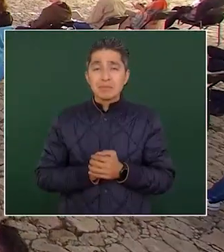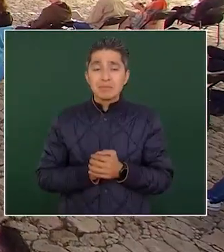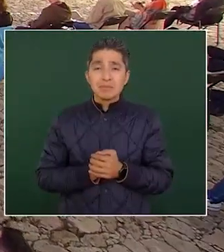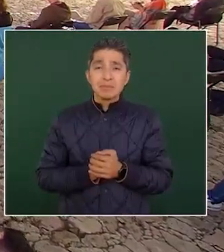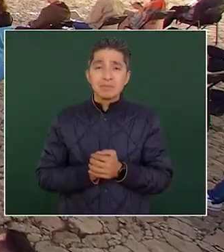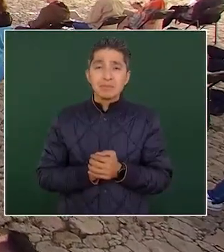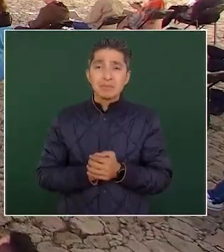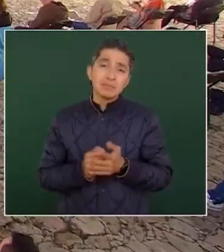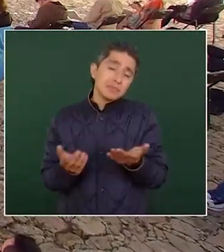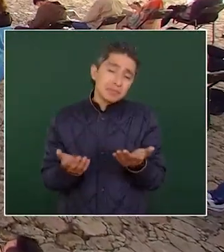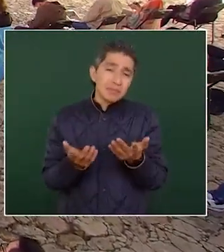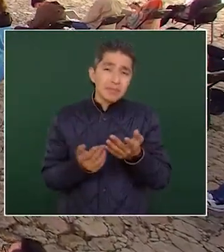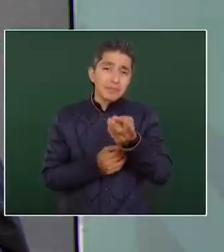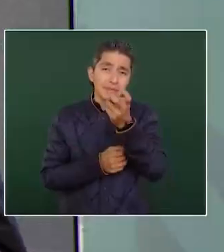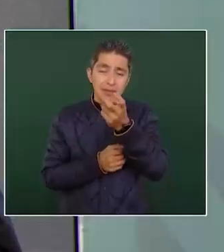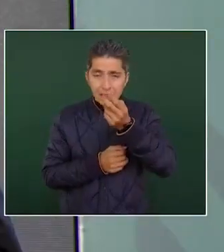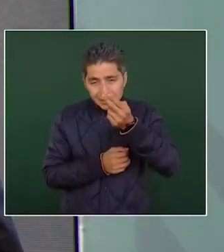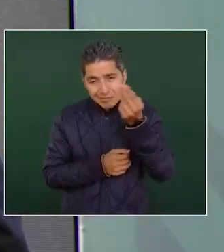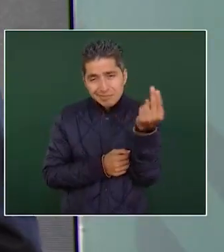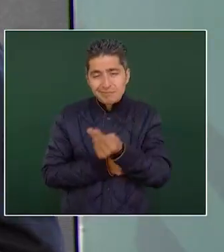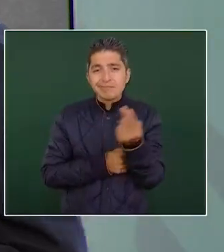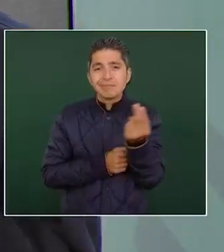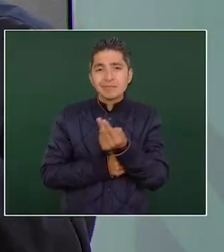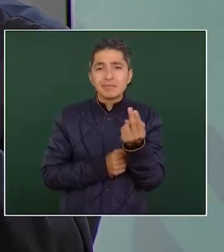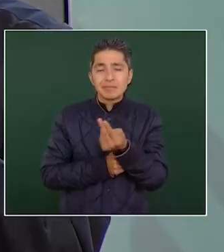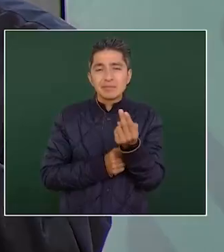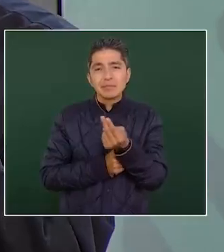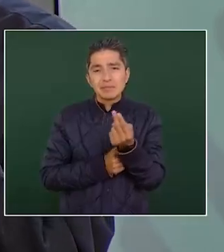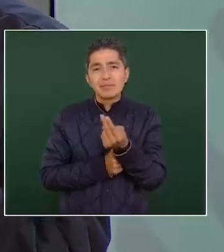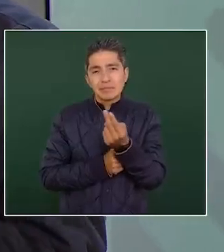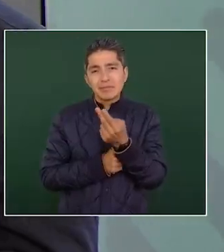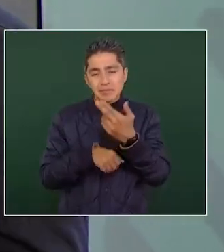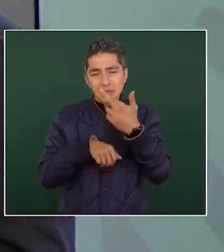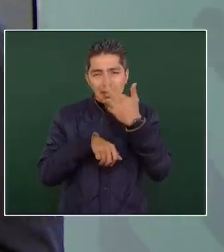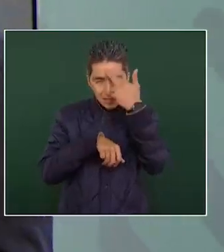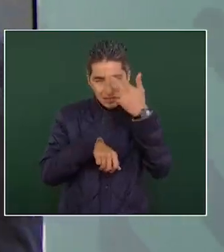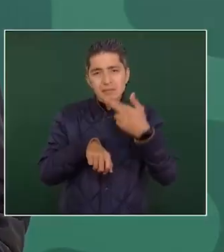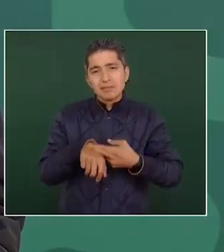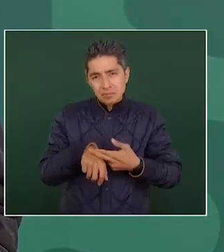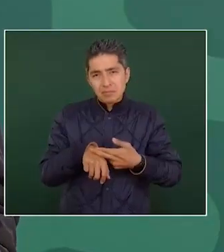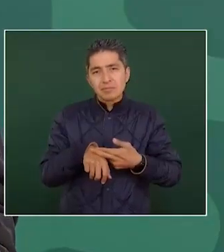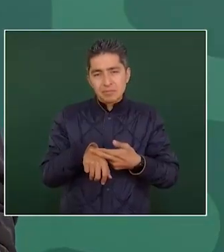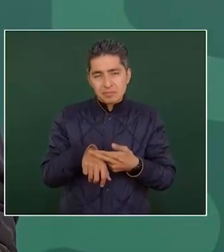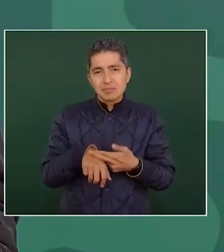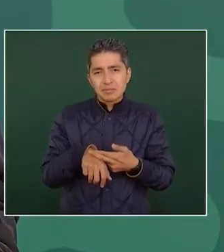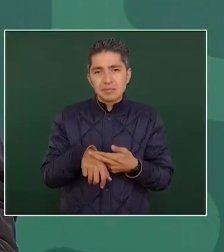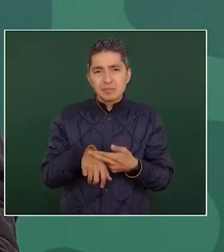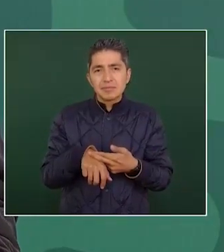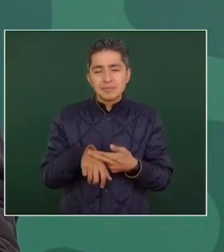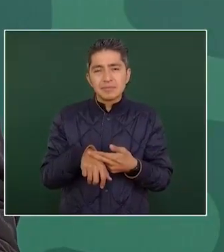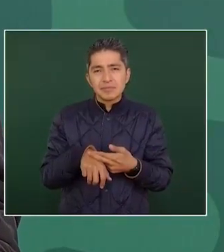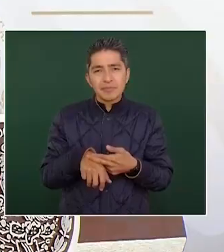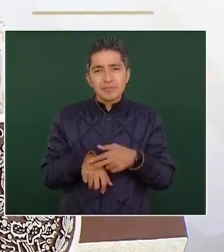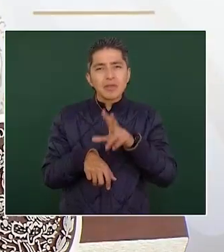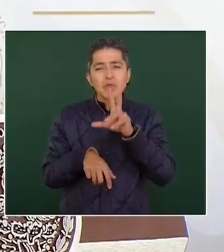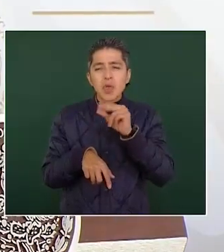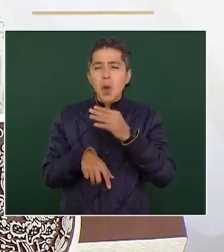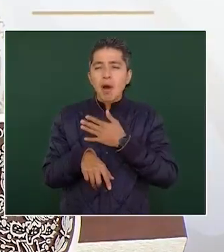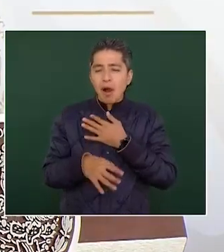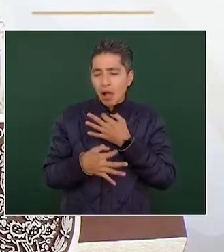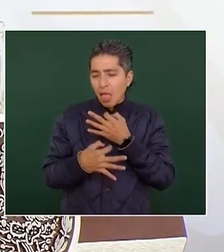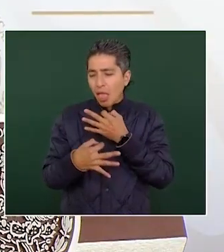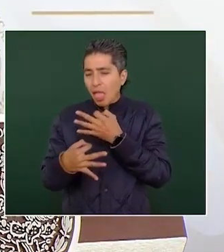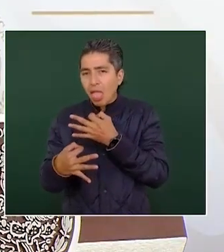Entonces, se requiere que haya responsabilidad y no caer en